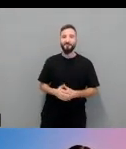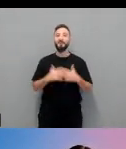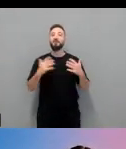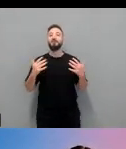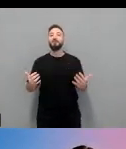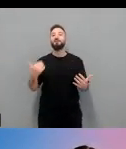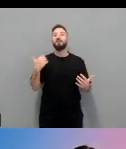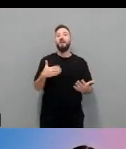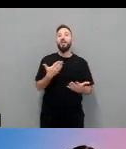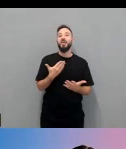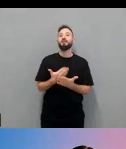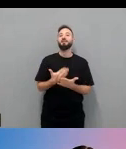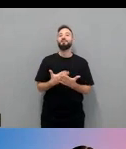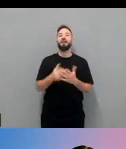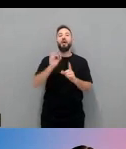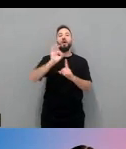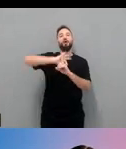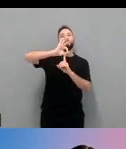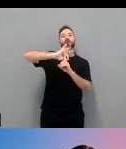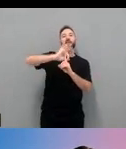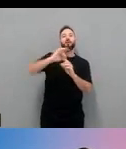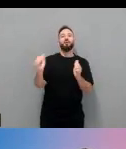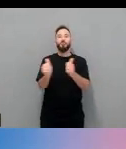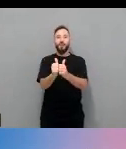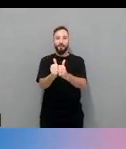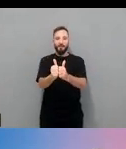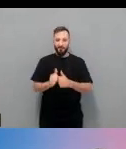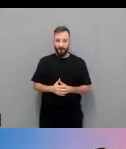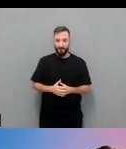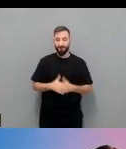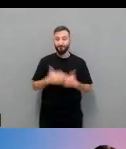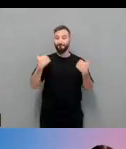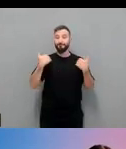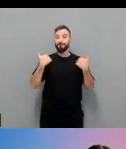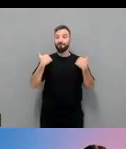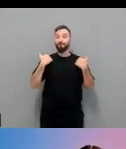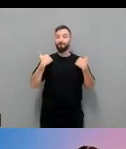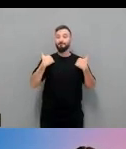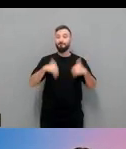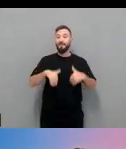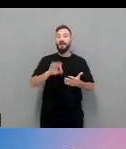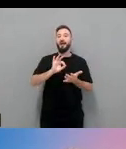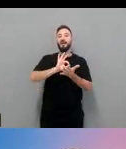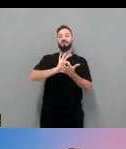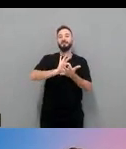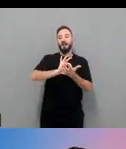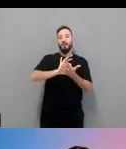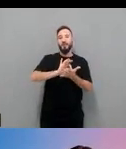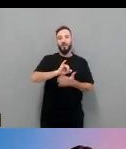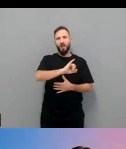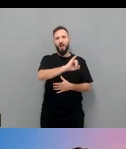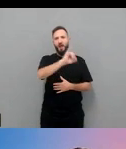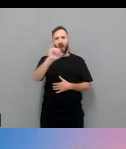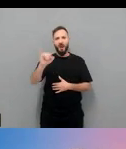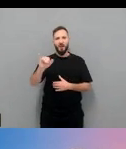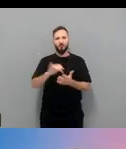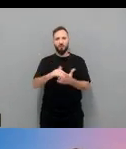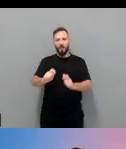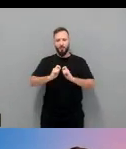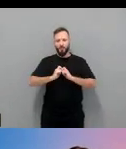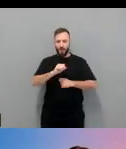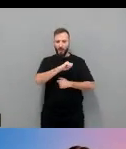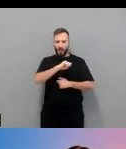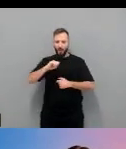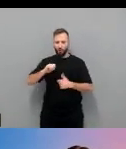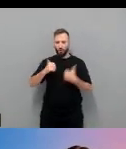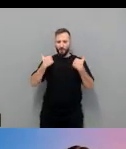Certificado de grado de dependencia. Tenemos una serie de servicios, de promoción de la autonomía personal,